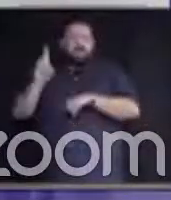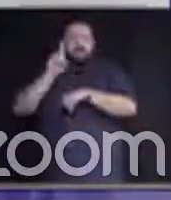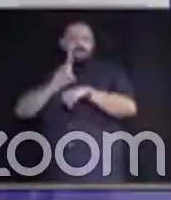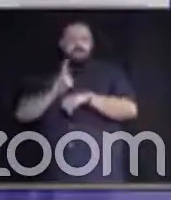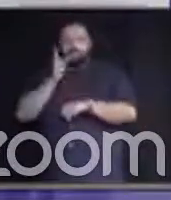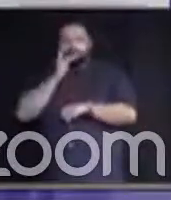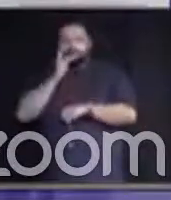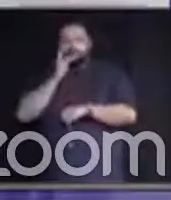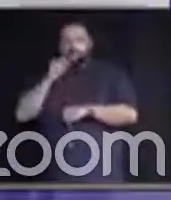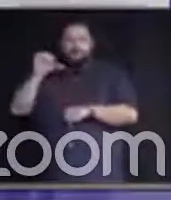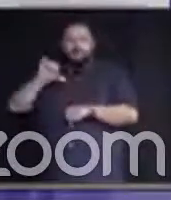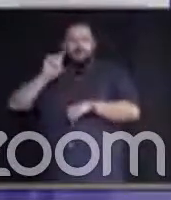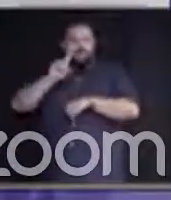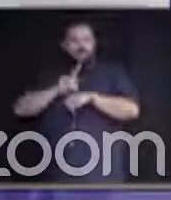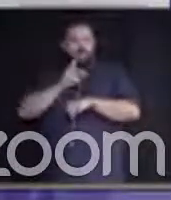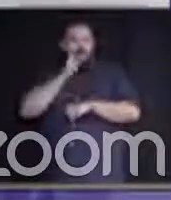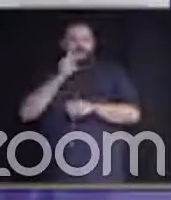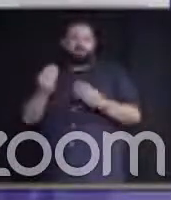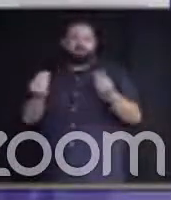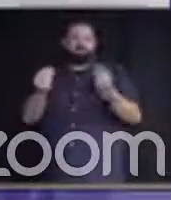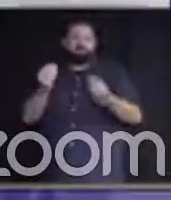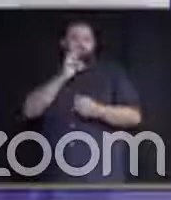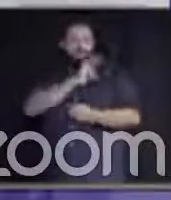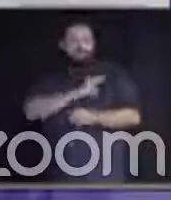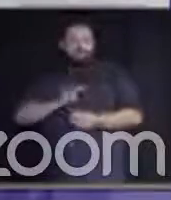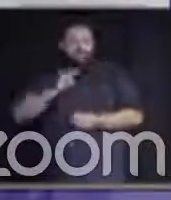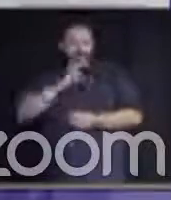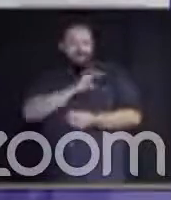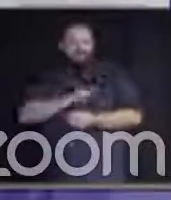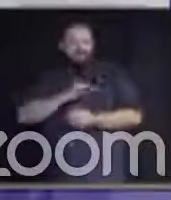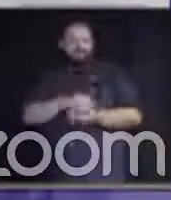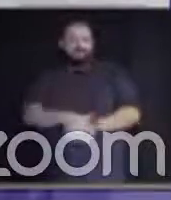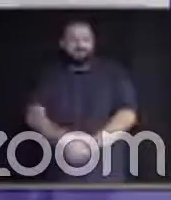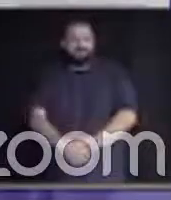papás que están acá. Muchas felicidades.